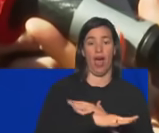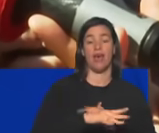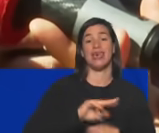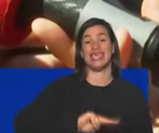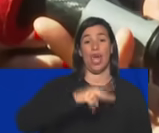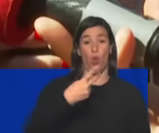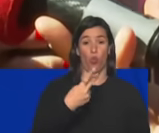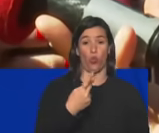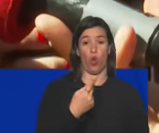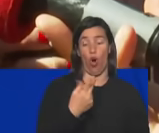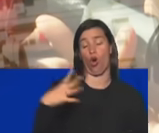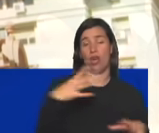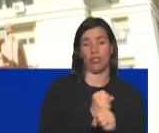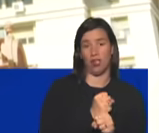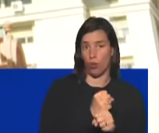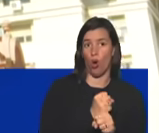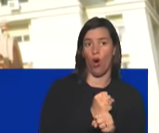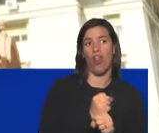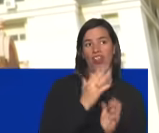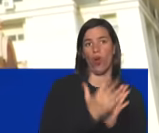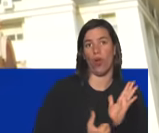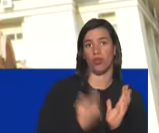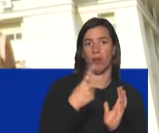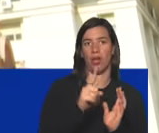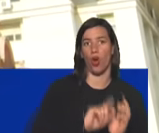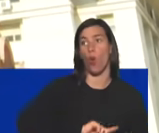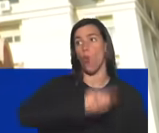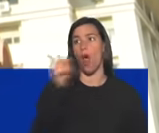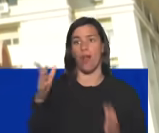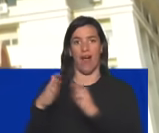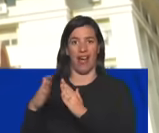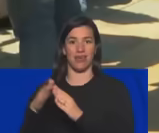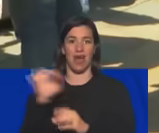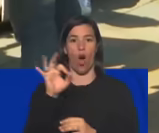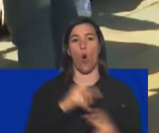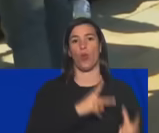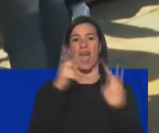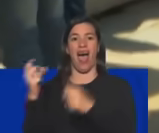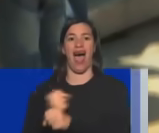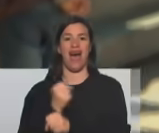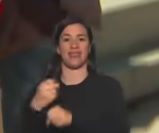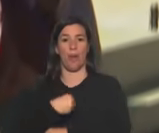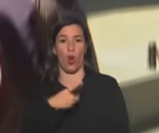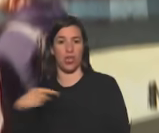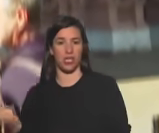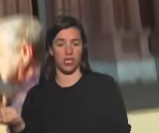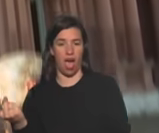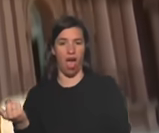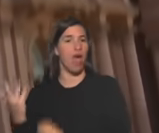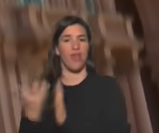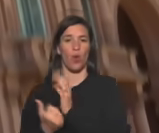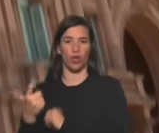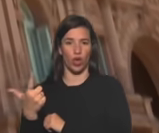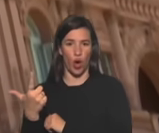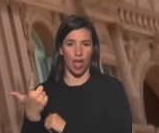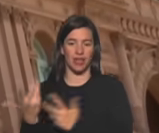cuando vuelve a su casa o cuando un porteño va a trabajar a provincia, el colectivo en provincia no tiene ese mismo descuento. Así que